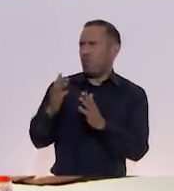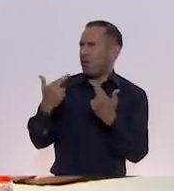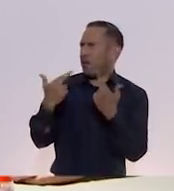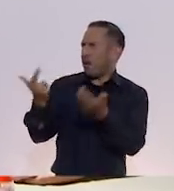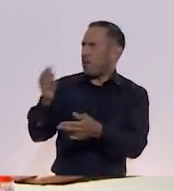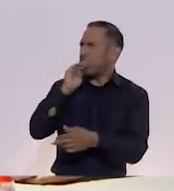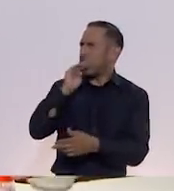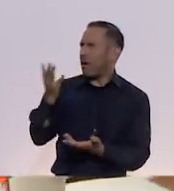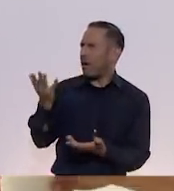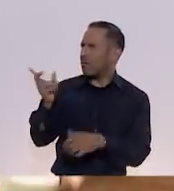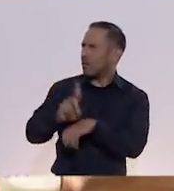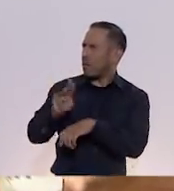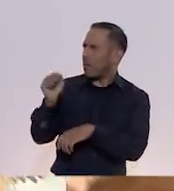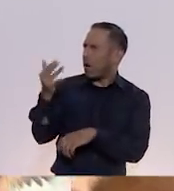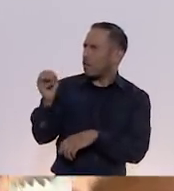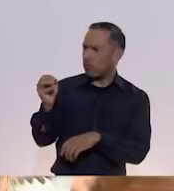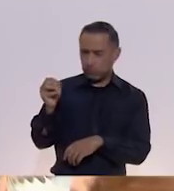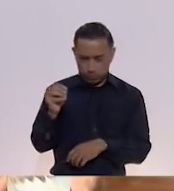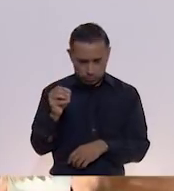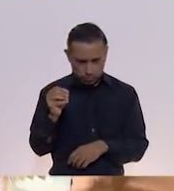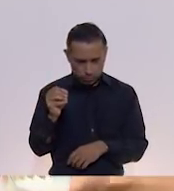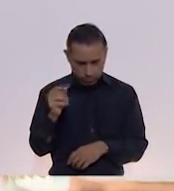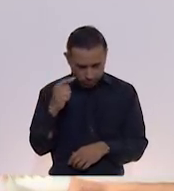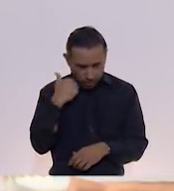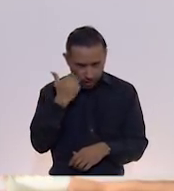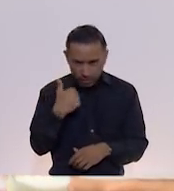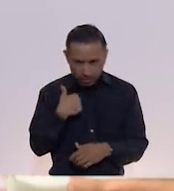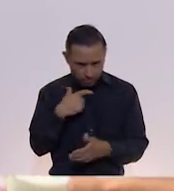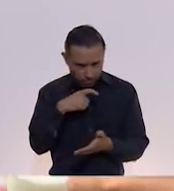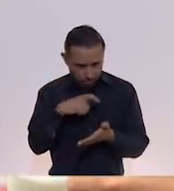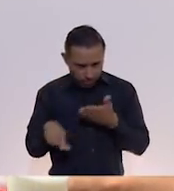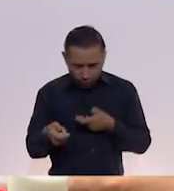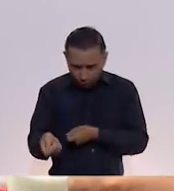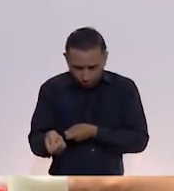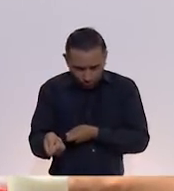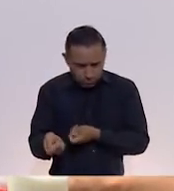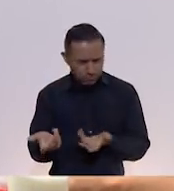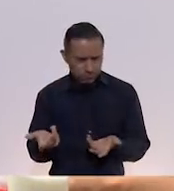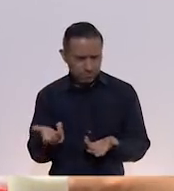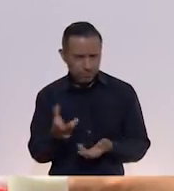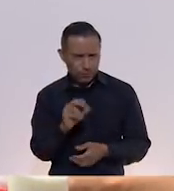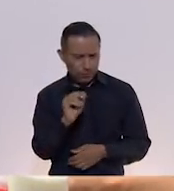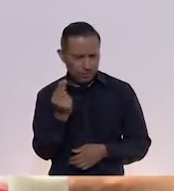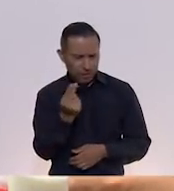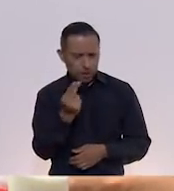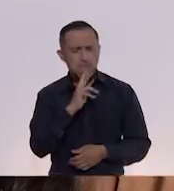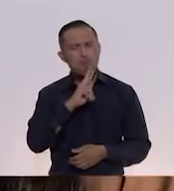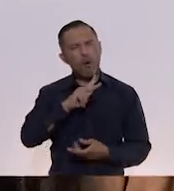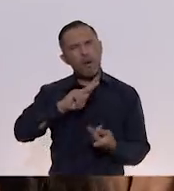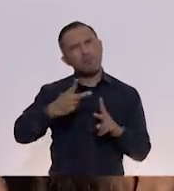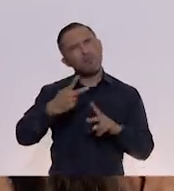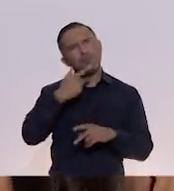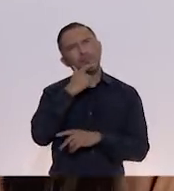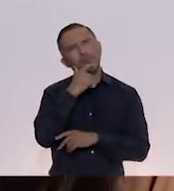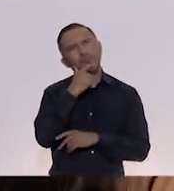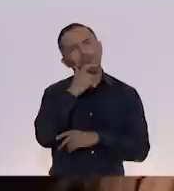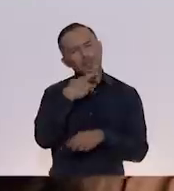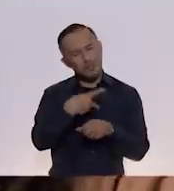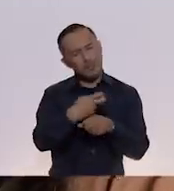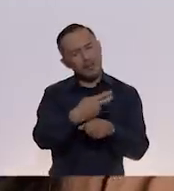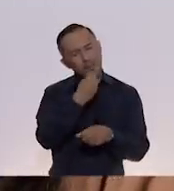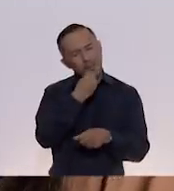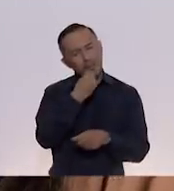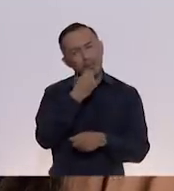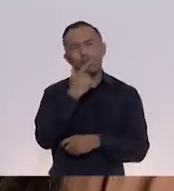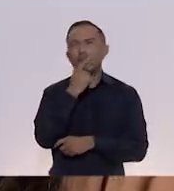una aspiradora? Mejor invítame a cenar. No, ya en serio. He pensado que yo